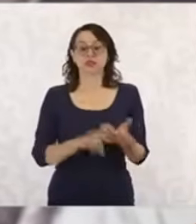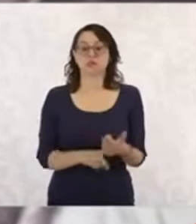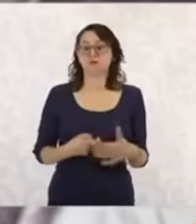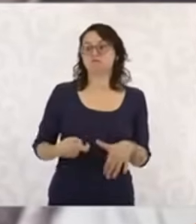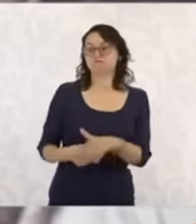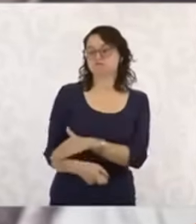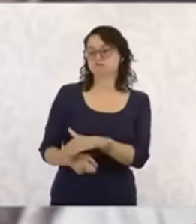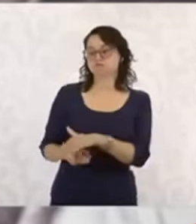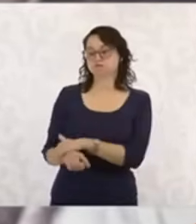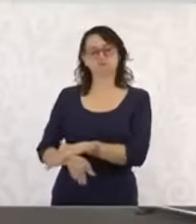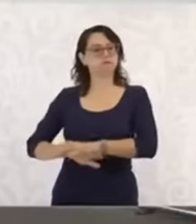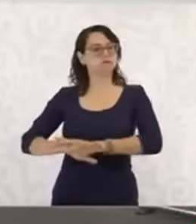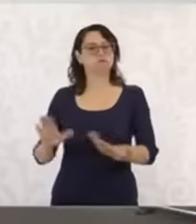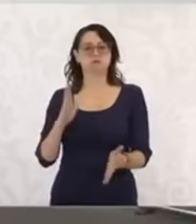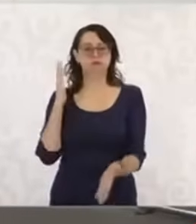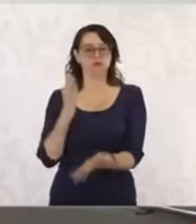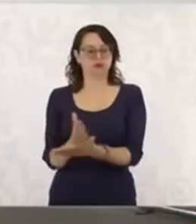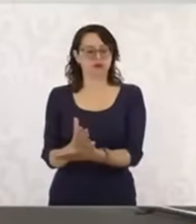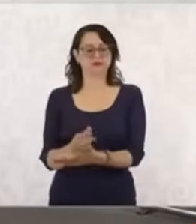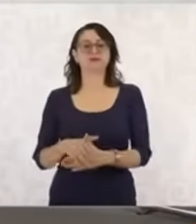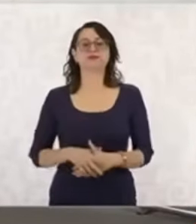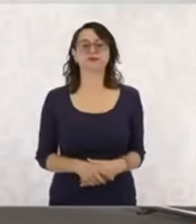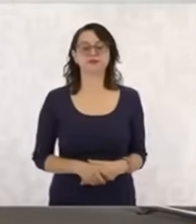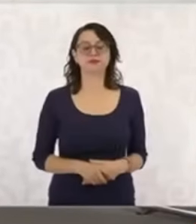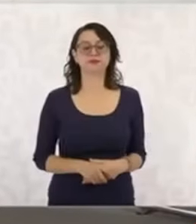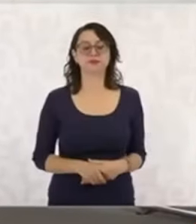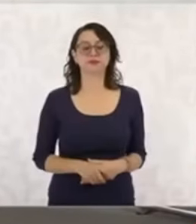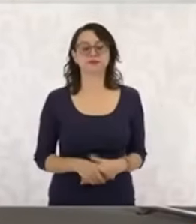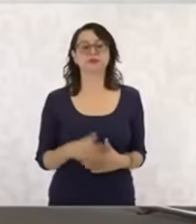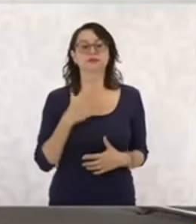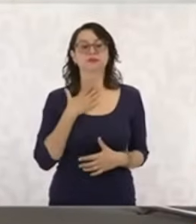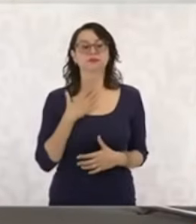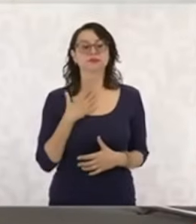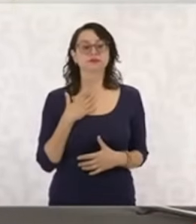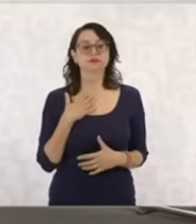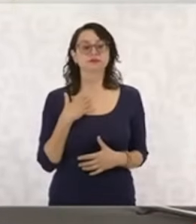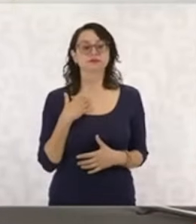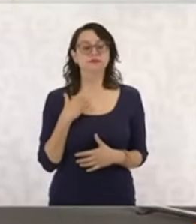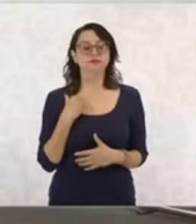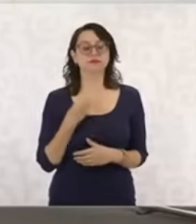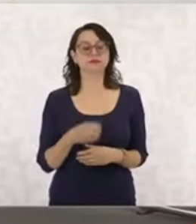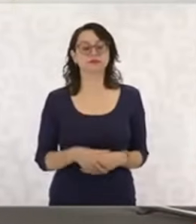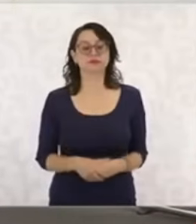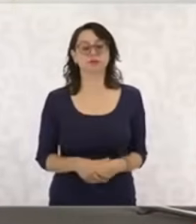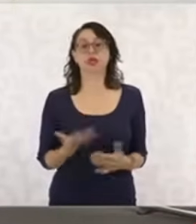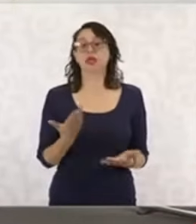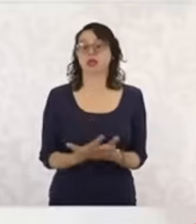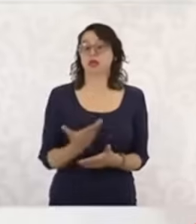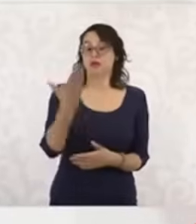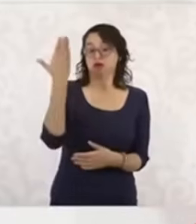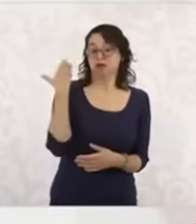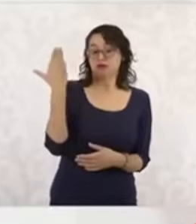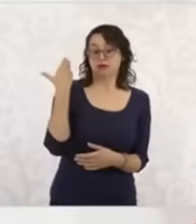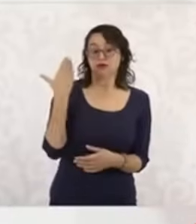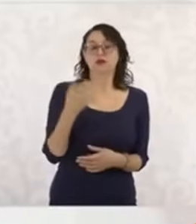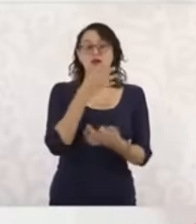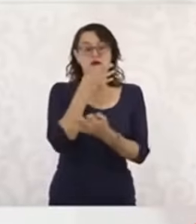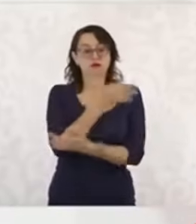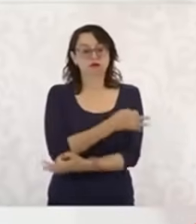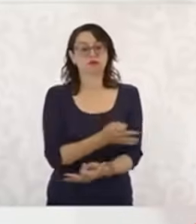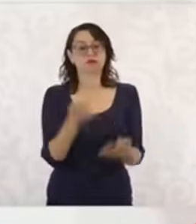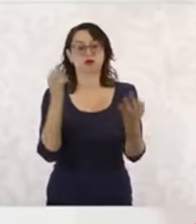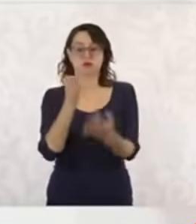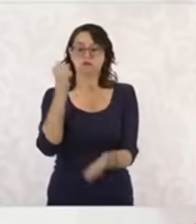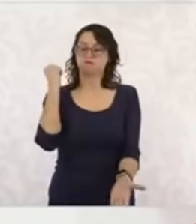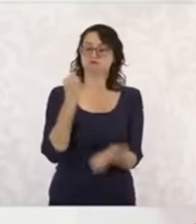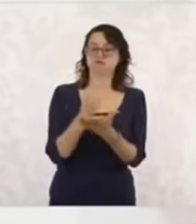de corrupción. En cuanto al decreto de facilidades que anunciamos hace algunos días y que va a quedar